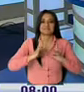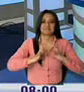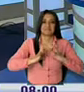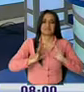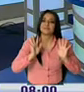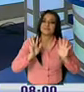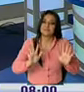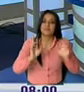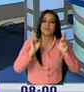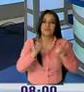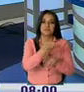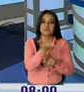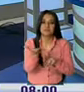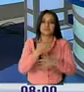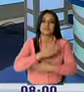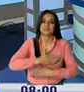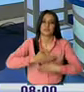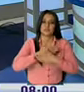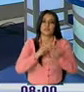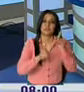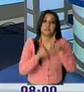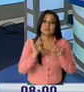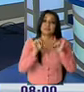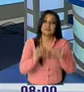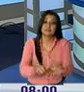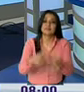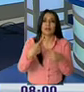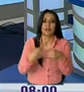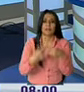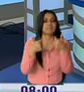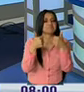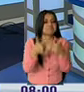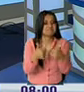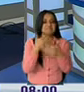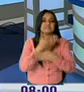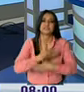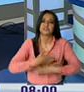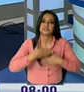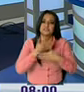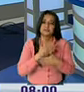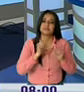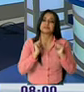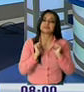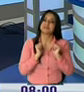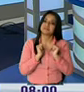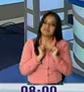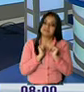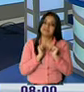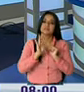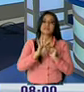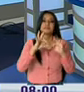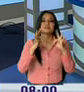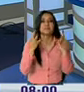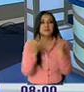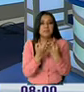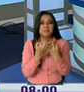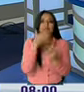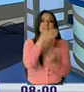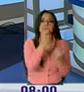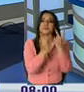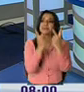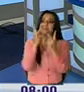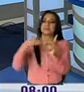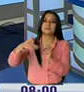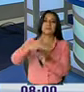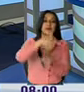disfrutando aquellas personas que se han quedado aquí en la capital. Pues bueno, disfrútenlo, descansen bastante, disfruten con sus familias y visiten los parques. Recuerden que hay